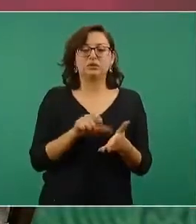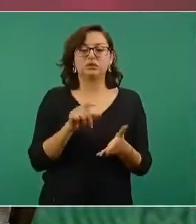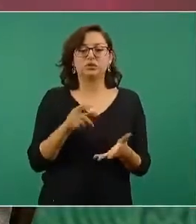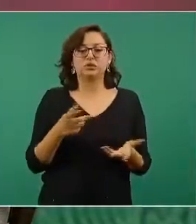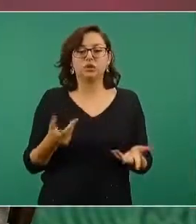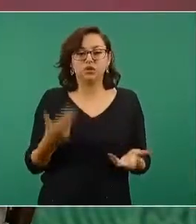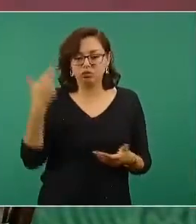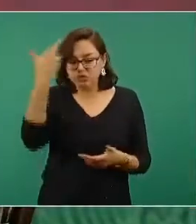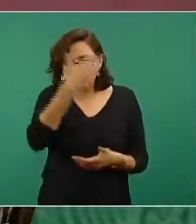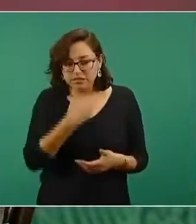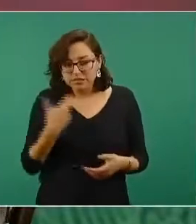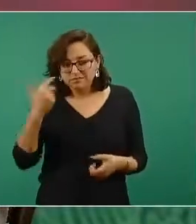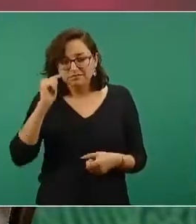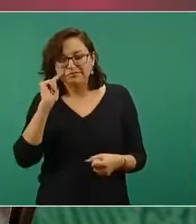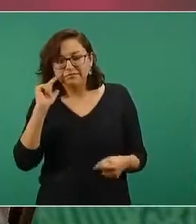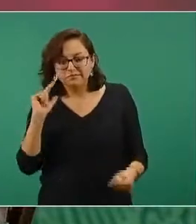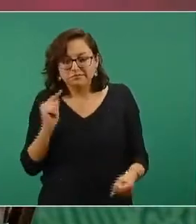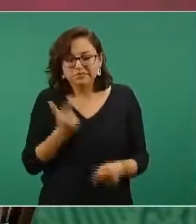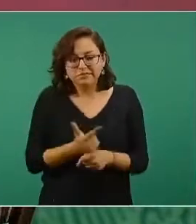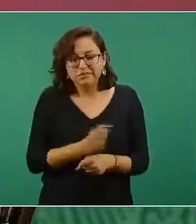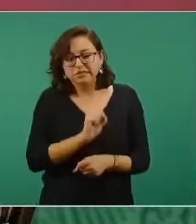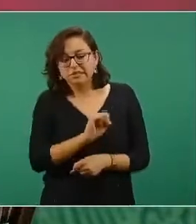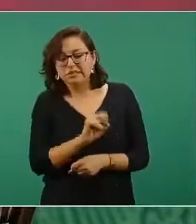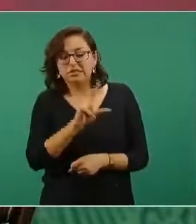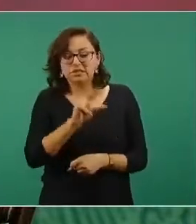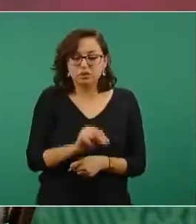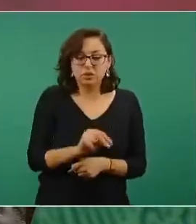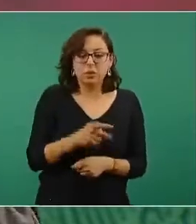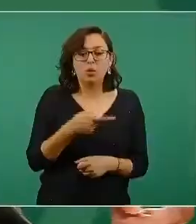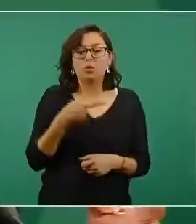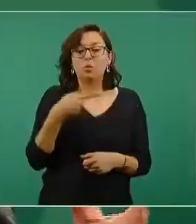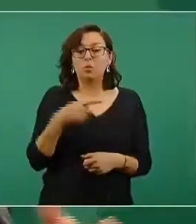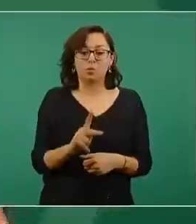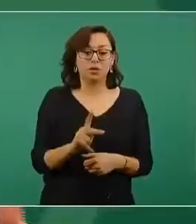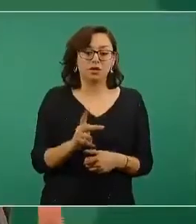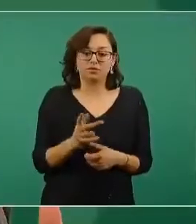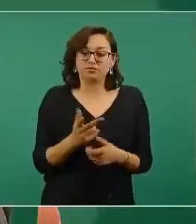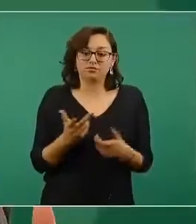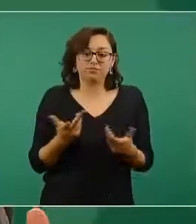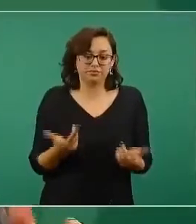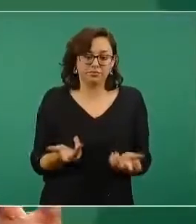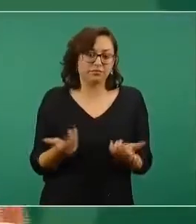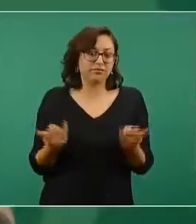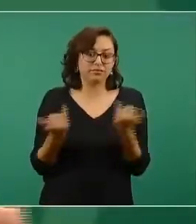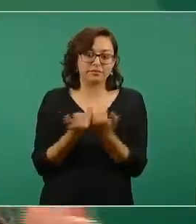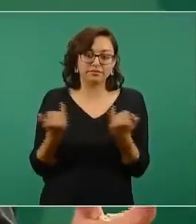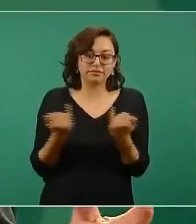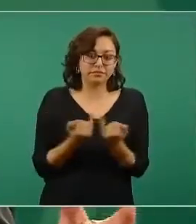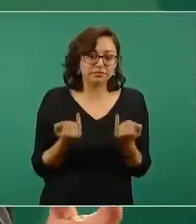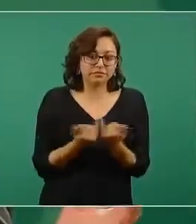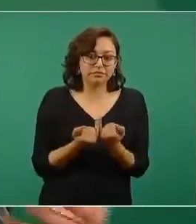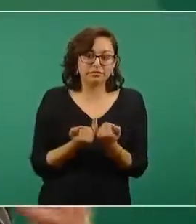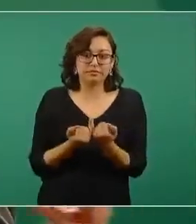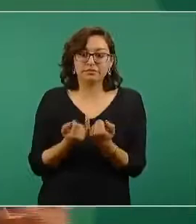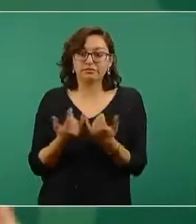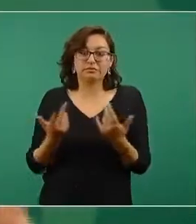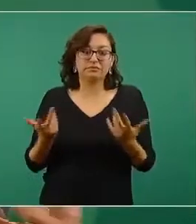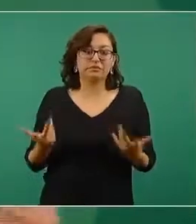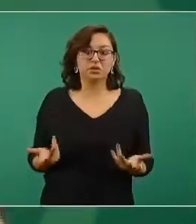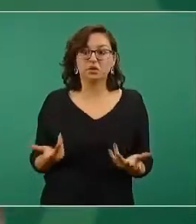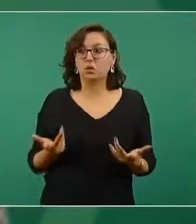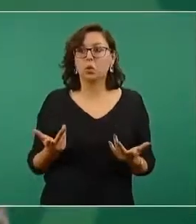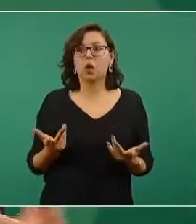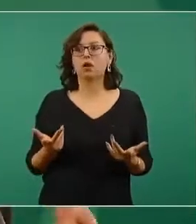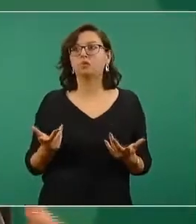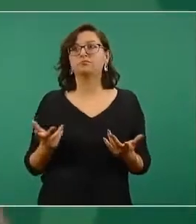triage, centros de diagnóstico, pero también pues el primer nivel de atención. El primer nivel de atención pues en general es el que está